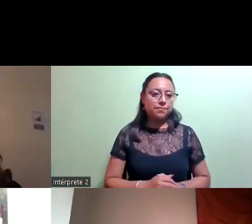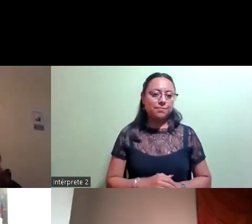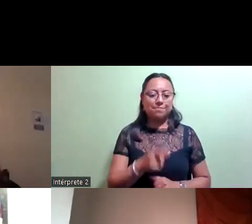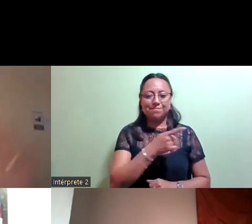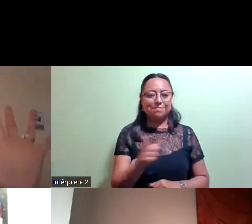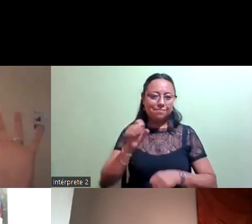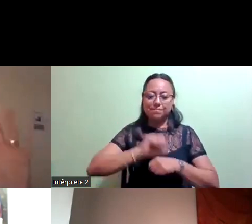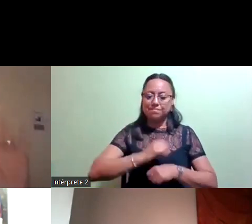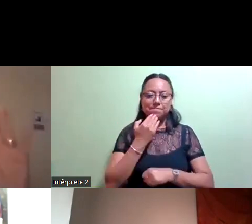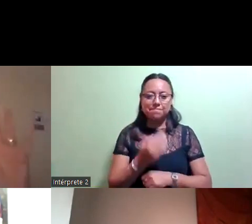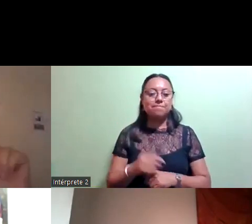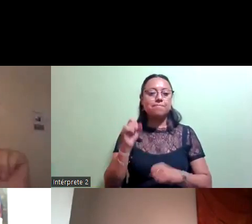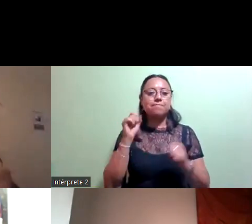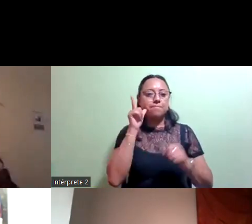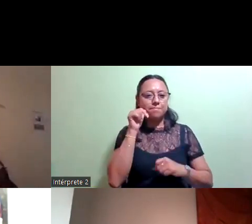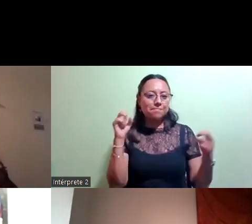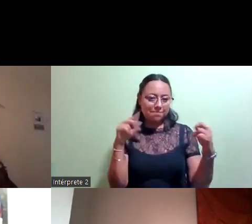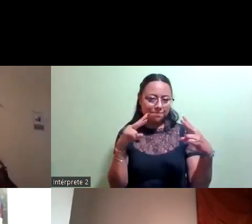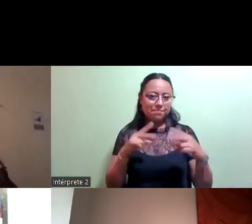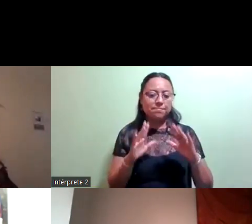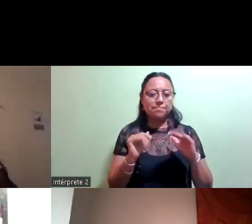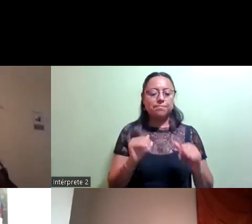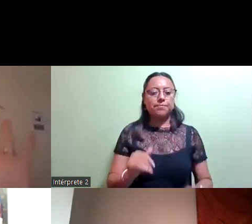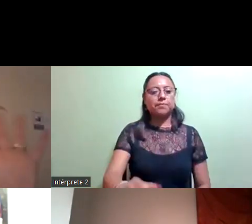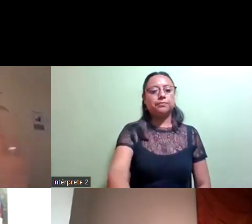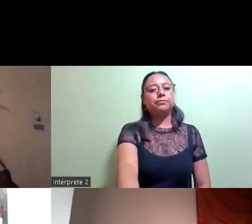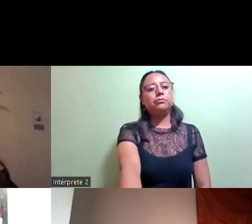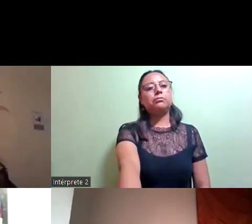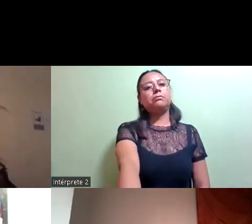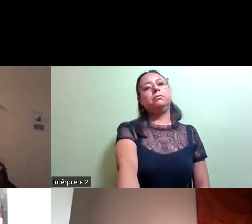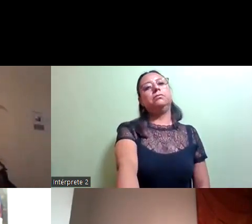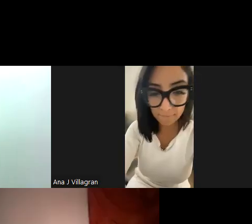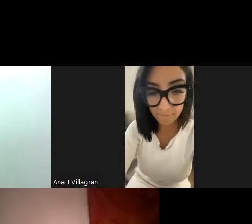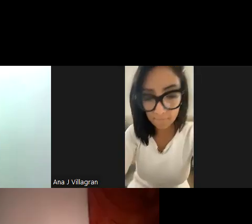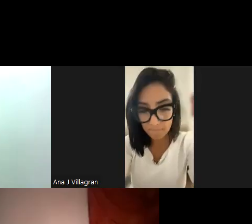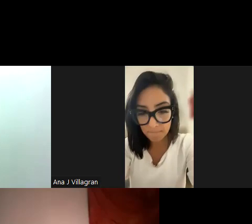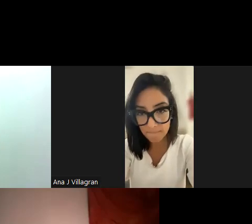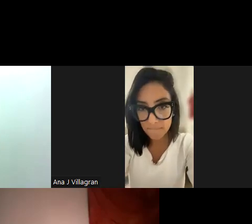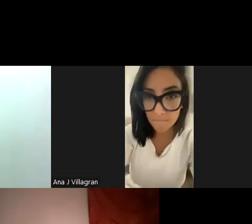semana. Los veo el día de mañana. Buenas tardes a todos. Hasta luego. Hasta luego. Ya.